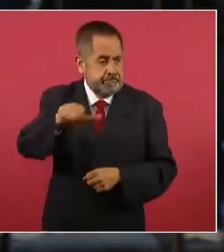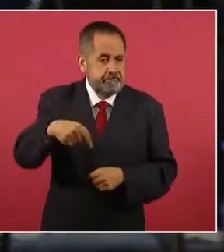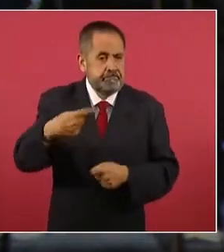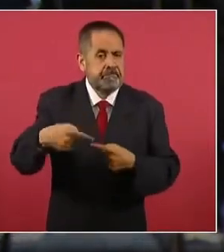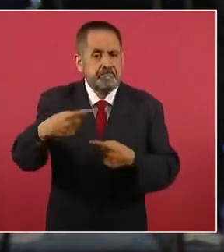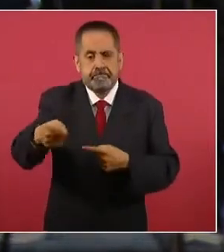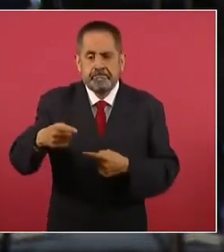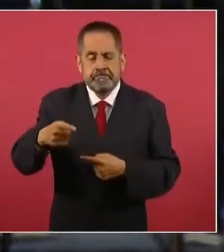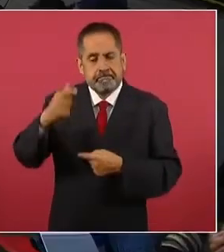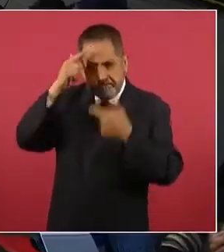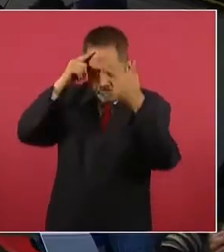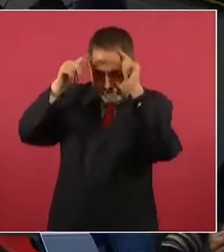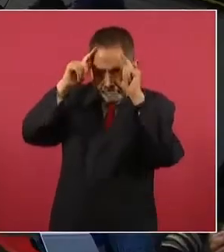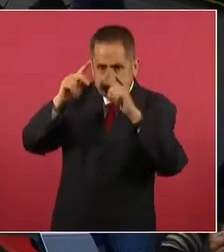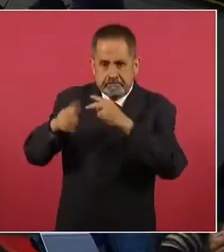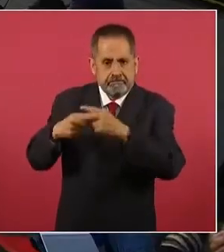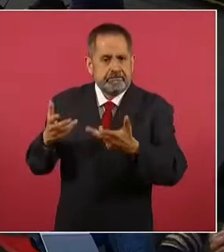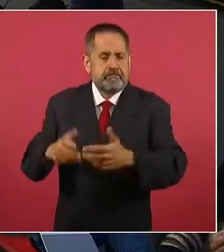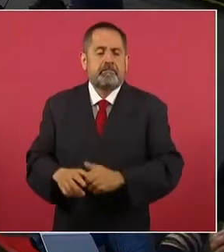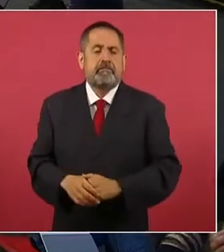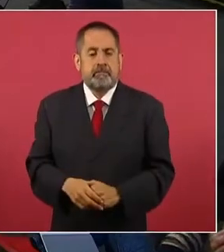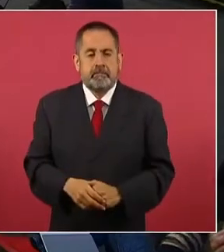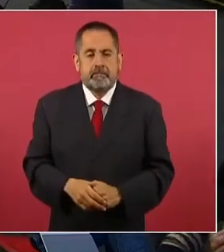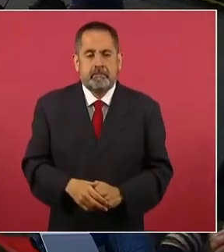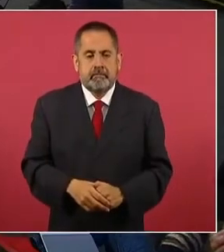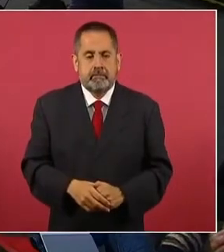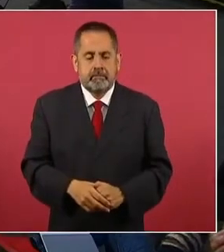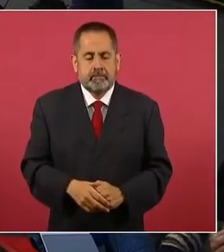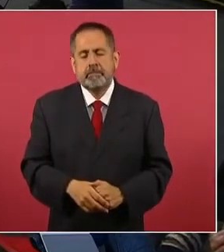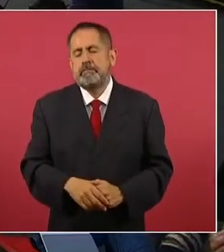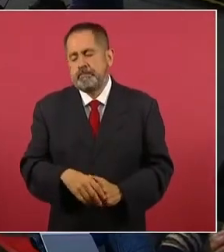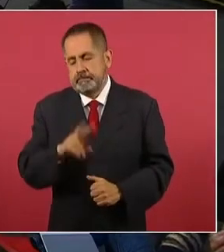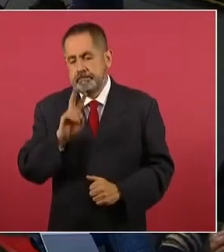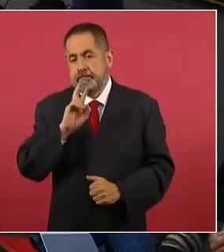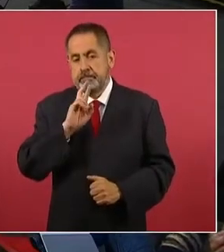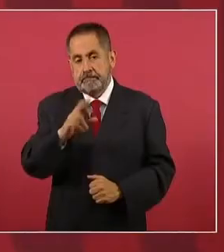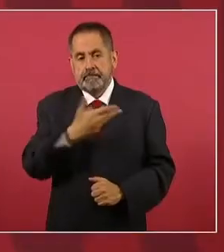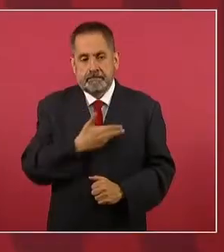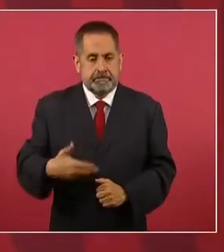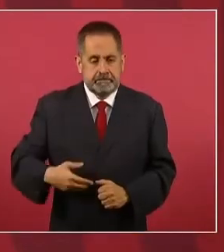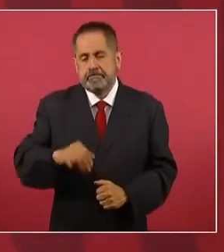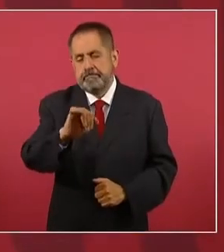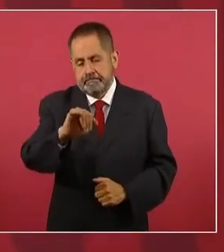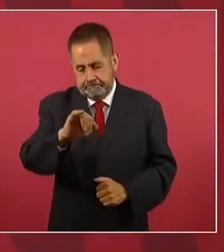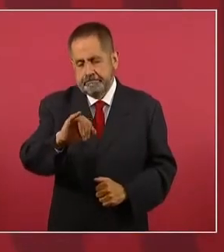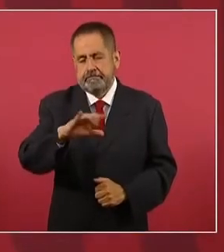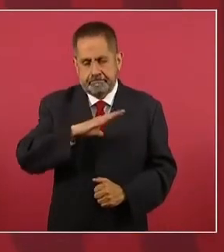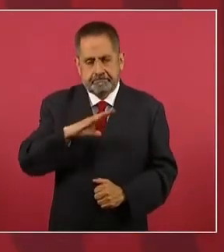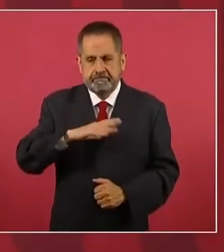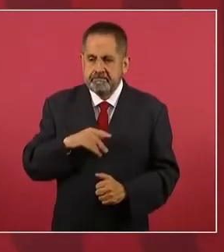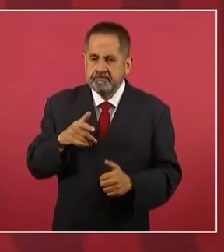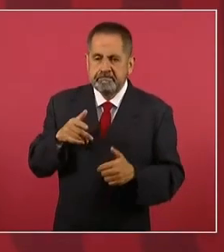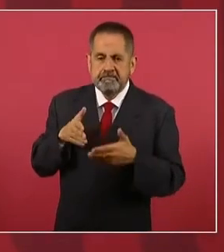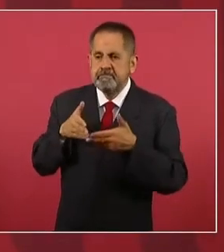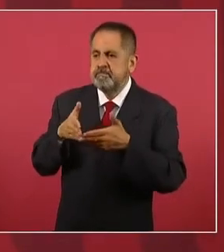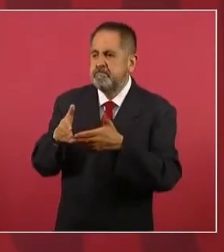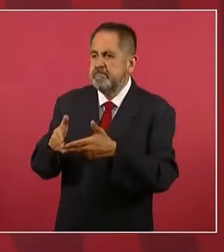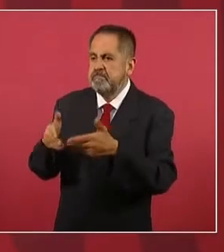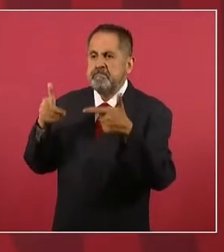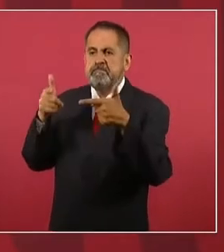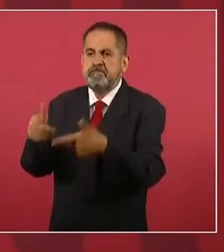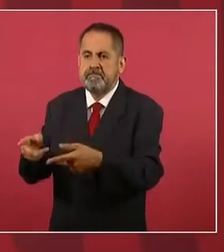Secretaría de Marina, señor presidente. Sí, hay robos y hay investigaciones también. Y lo